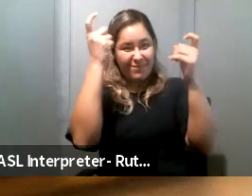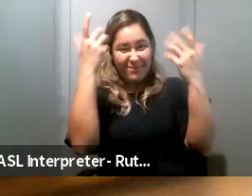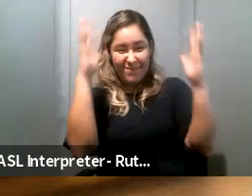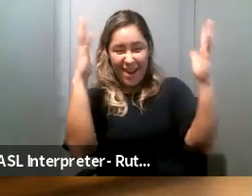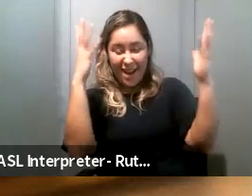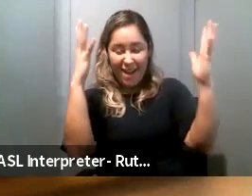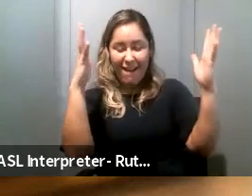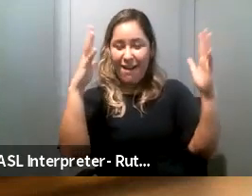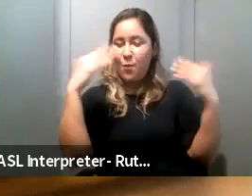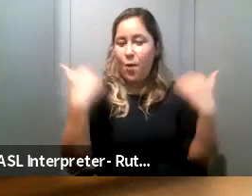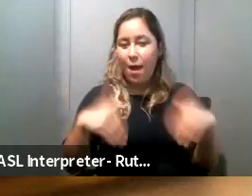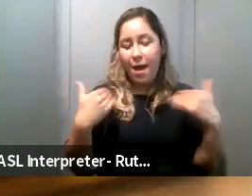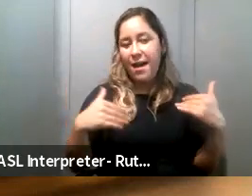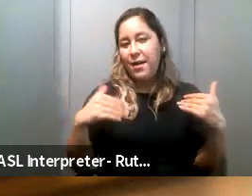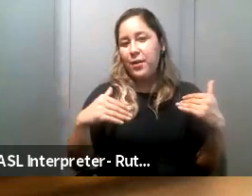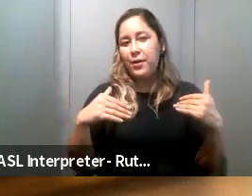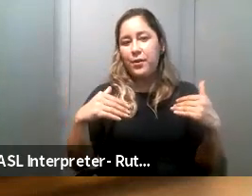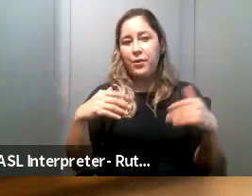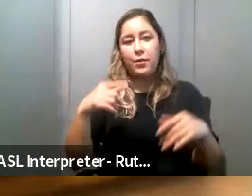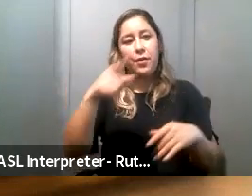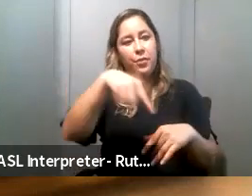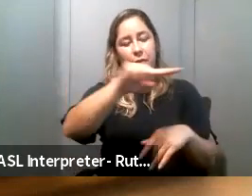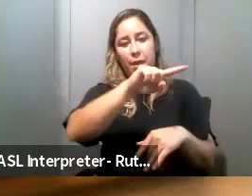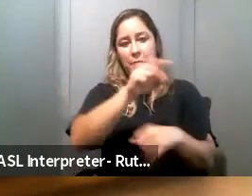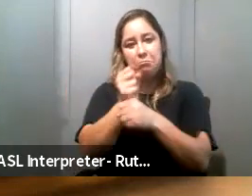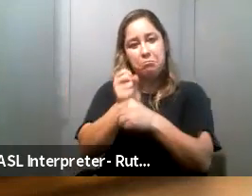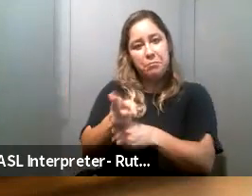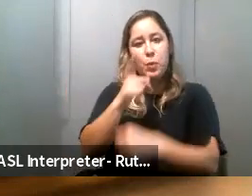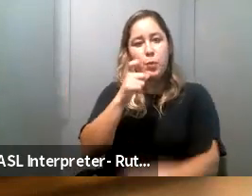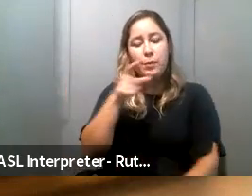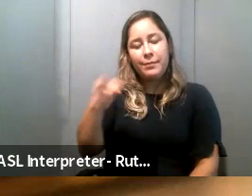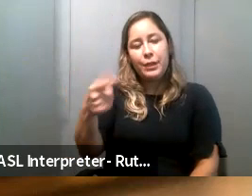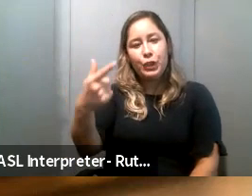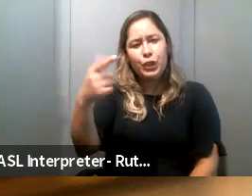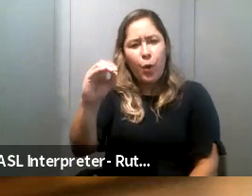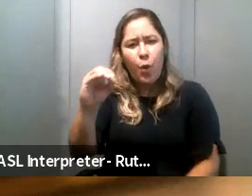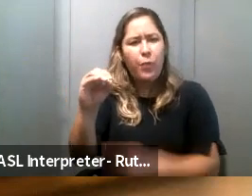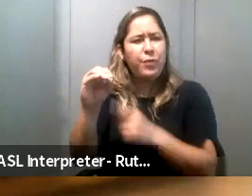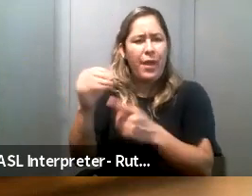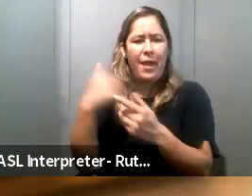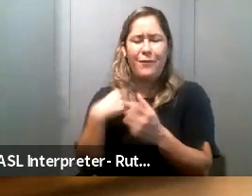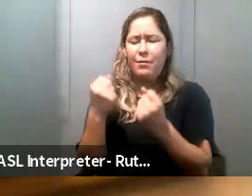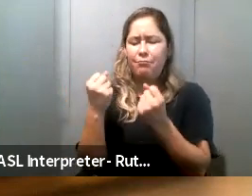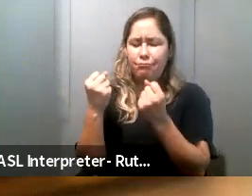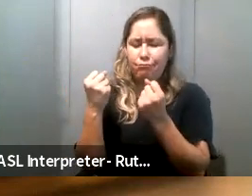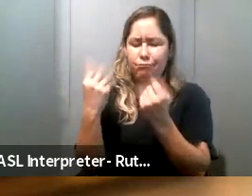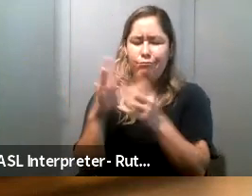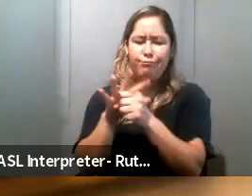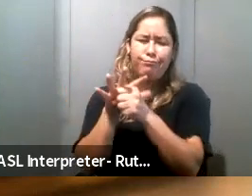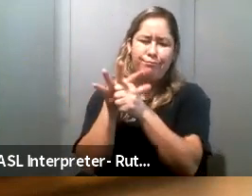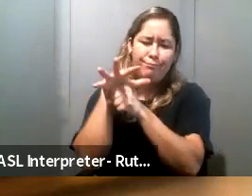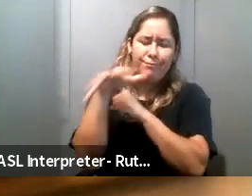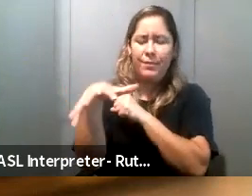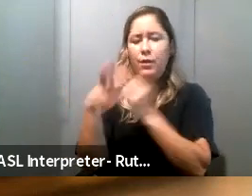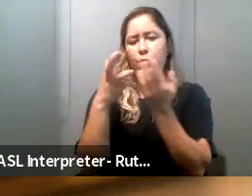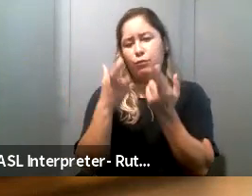porque ganaron contra GEO, una compañía que tiene tantos recursos, y fue un logro muy,